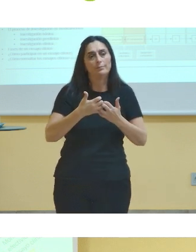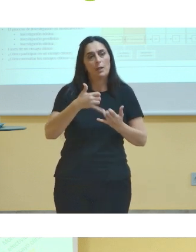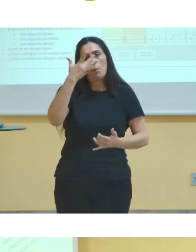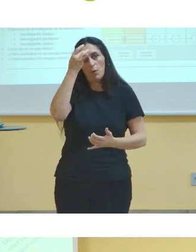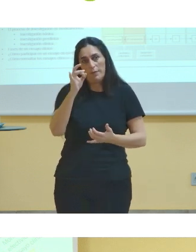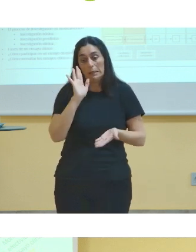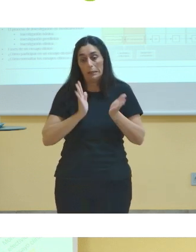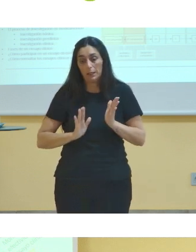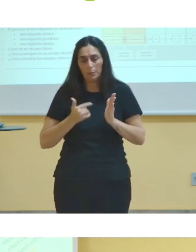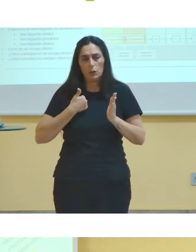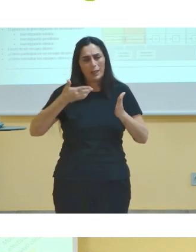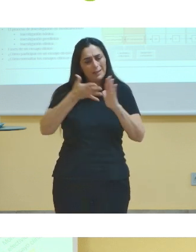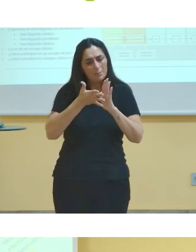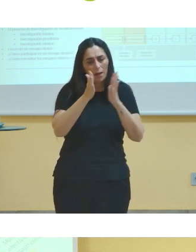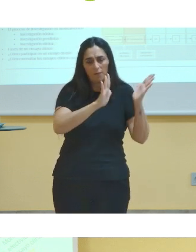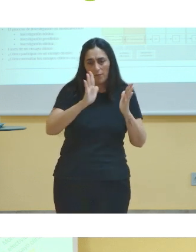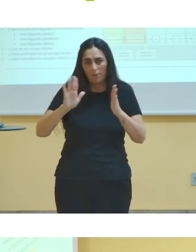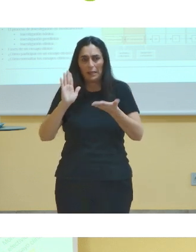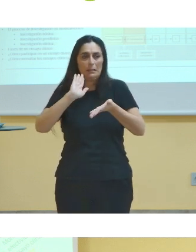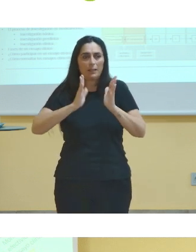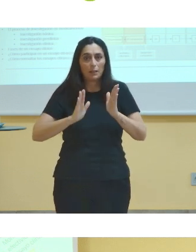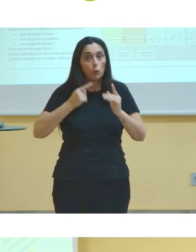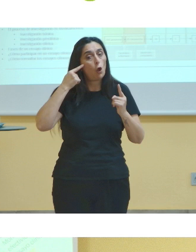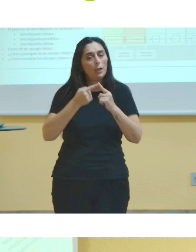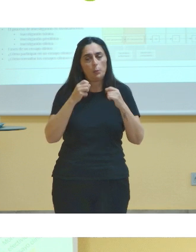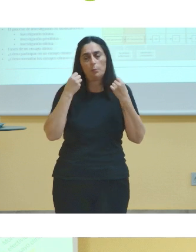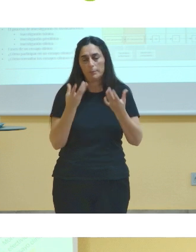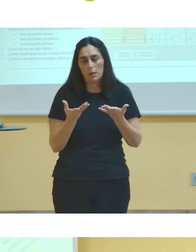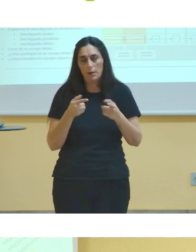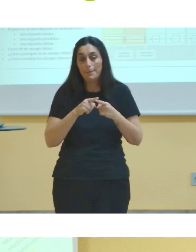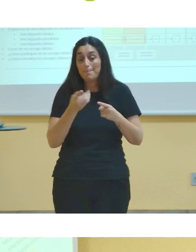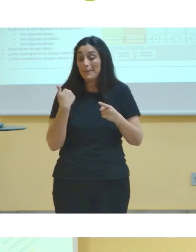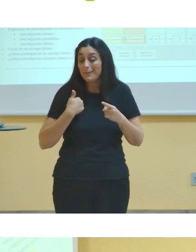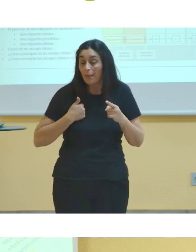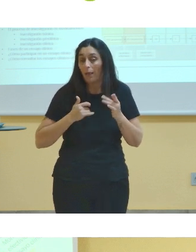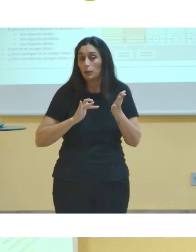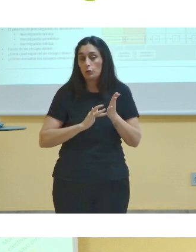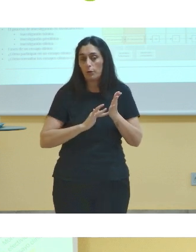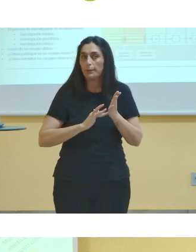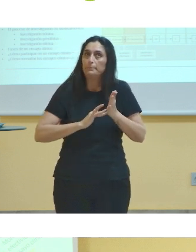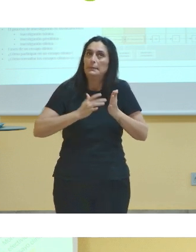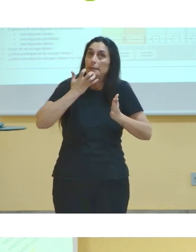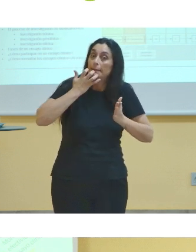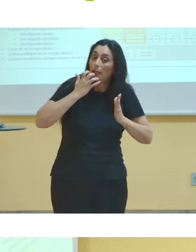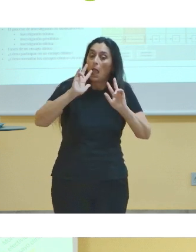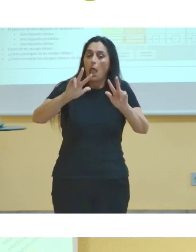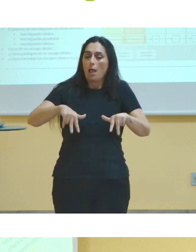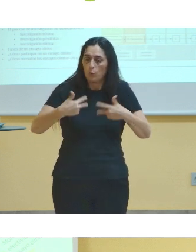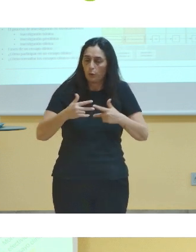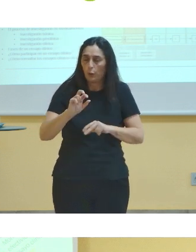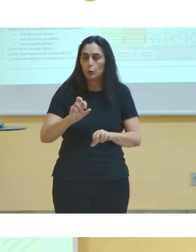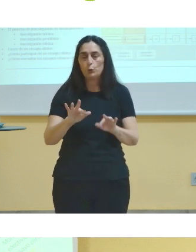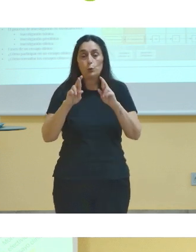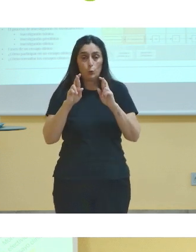explicamos sus diferentes fases y cuáles son los objetivos de las diferentes fases. Y luego ya, una vez que, si con suerte hay una autorización, pues la fase